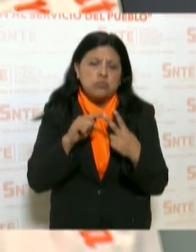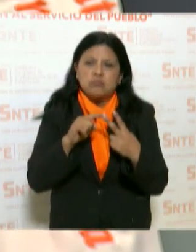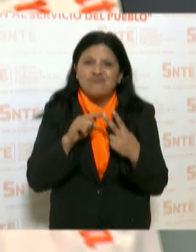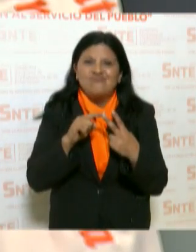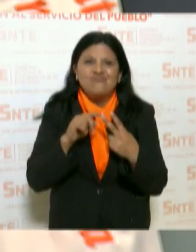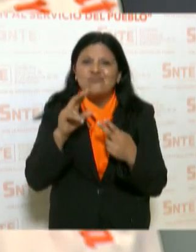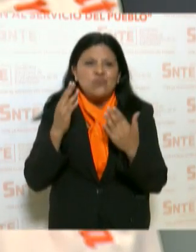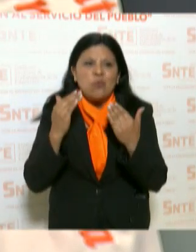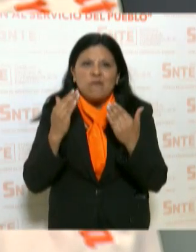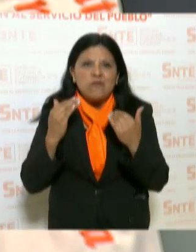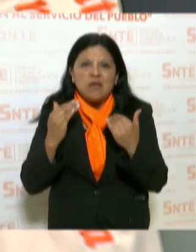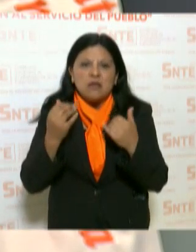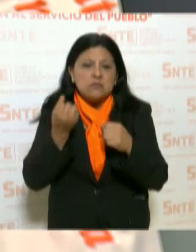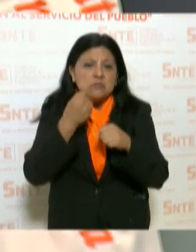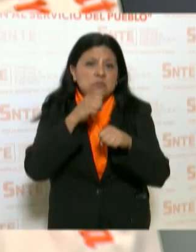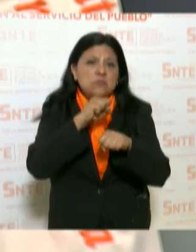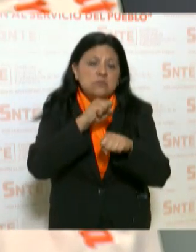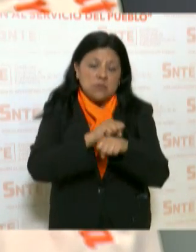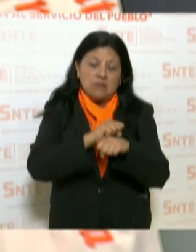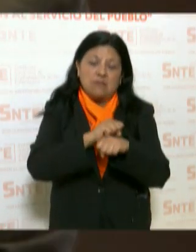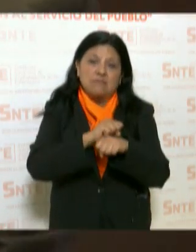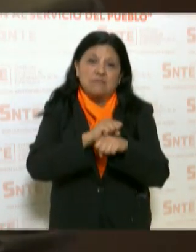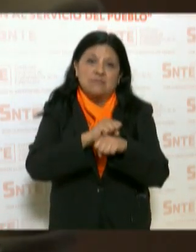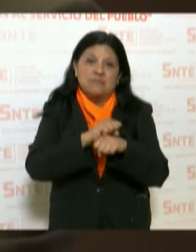secundaria. Esto